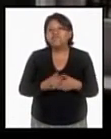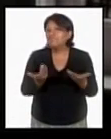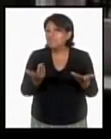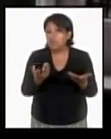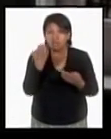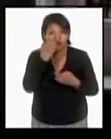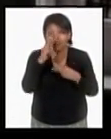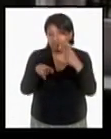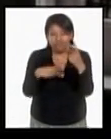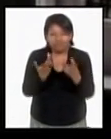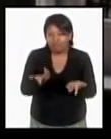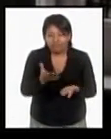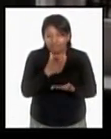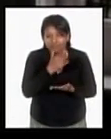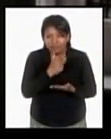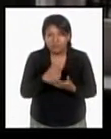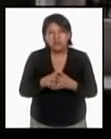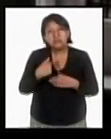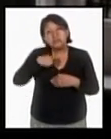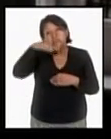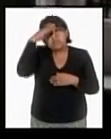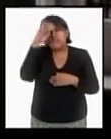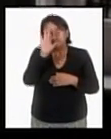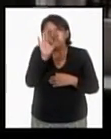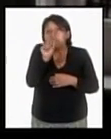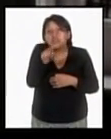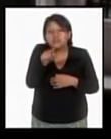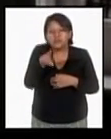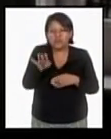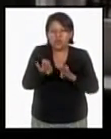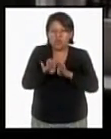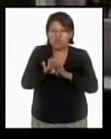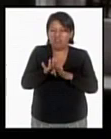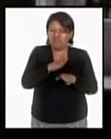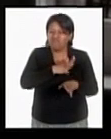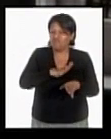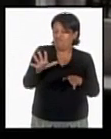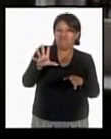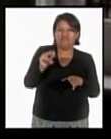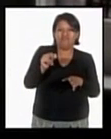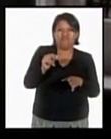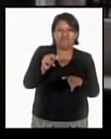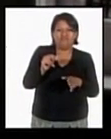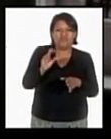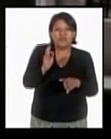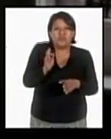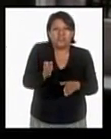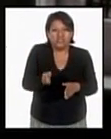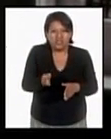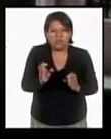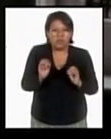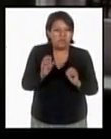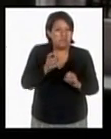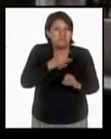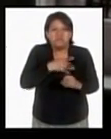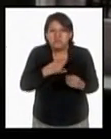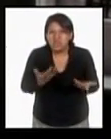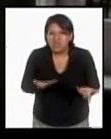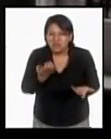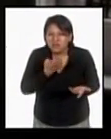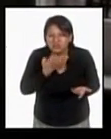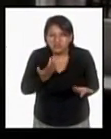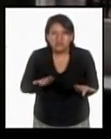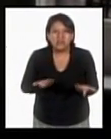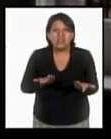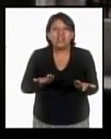no van a la escuela. Yo creo que por lo mismo sienten el rechazo en la escuela o el miedo, o sea,